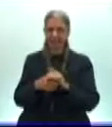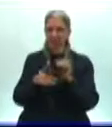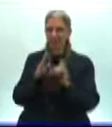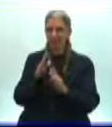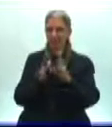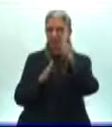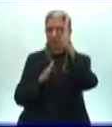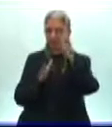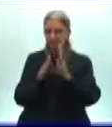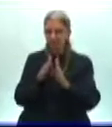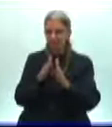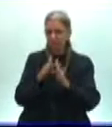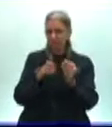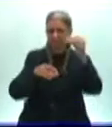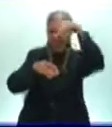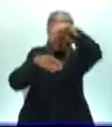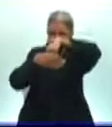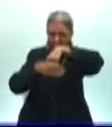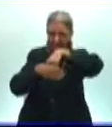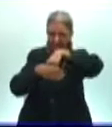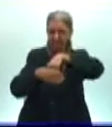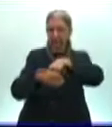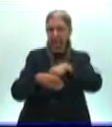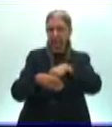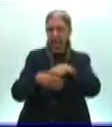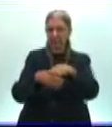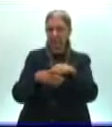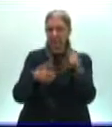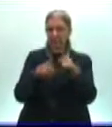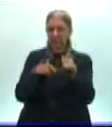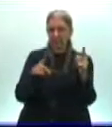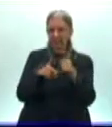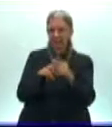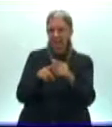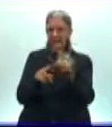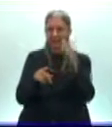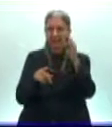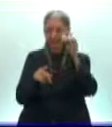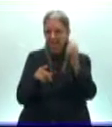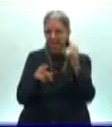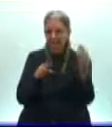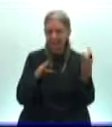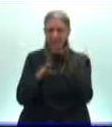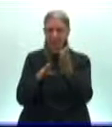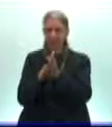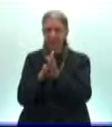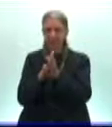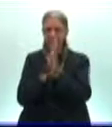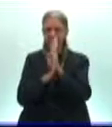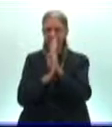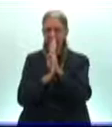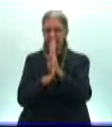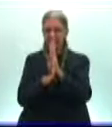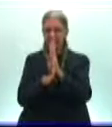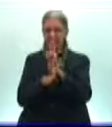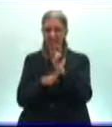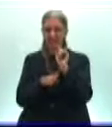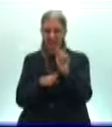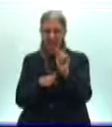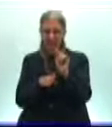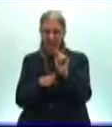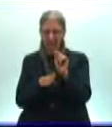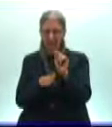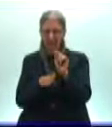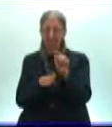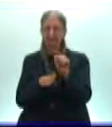altura, una altura interior, la distancia que hay desde M hasta B. En ese caso, por